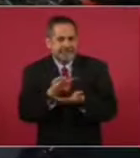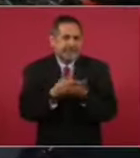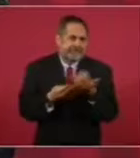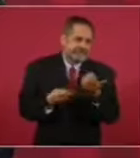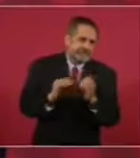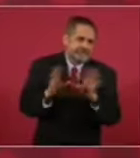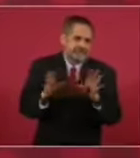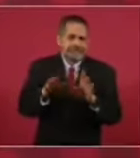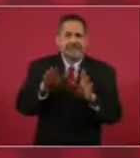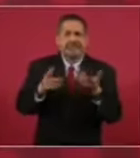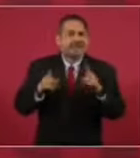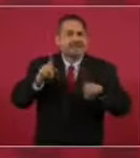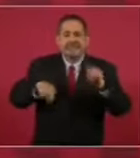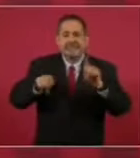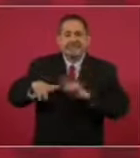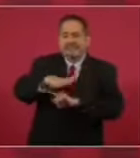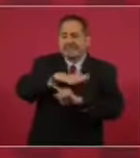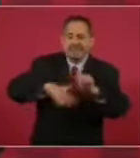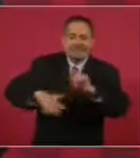Claro, hay unos